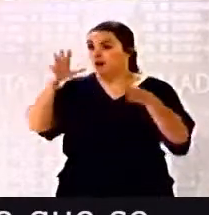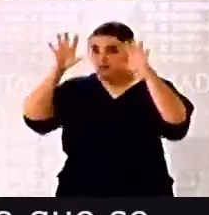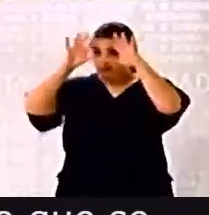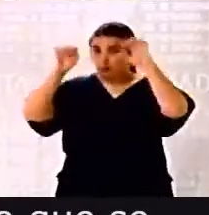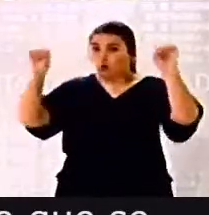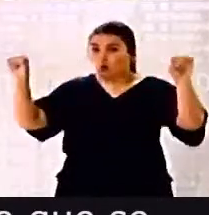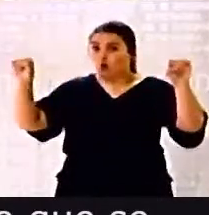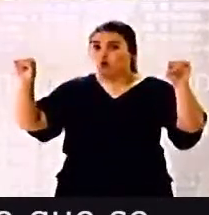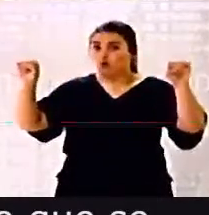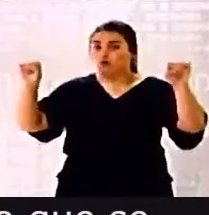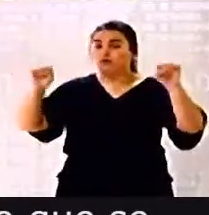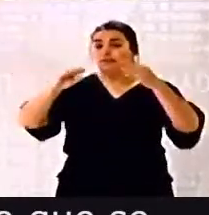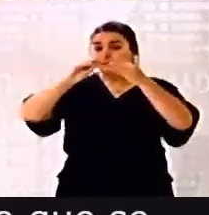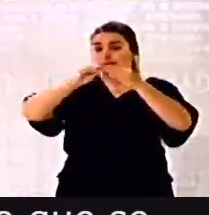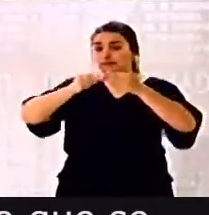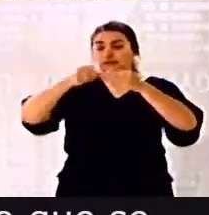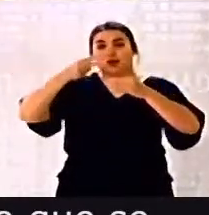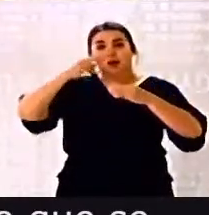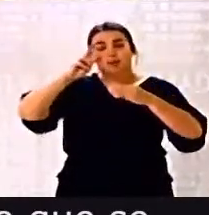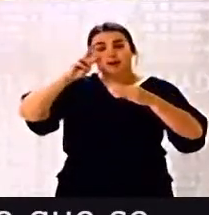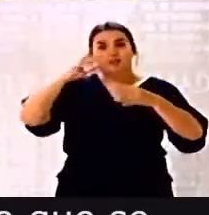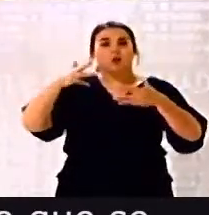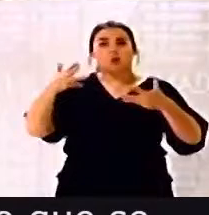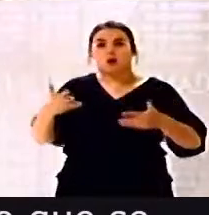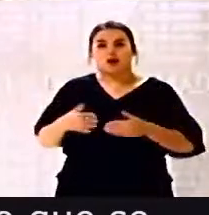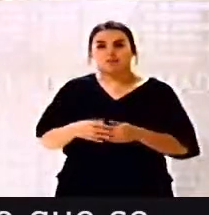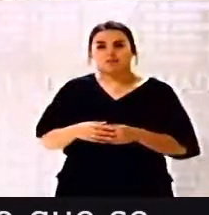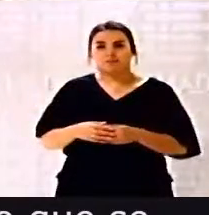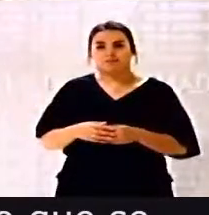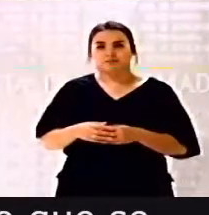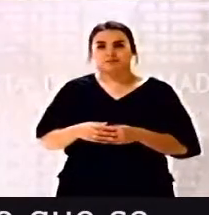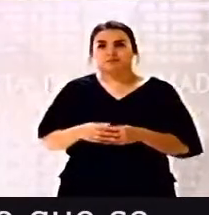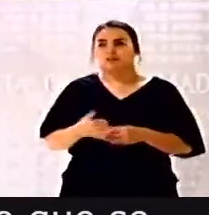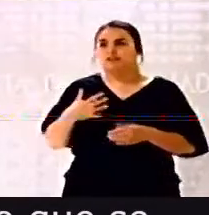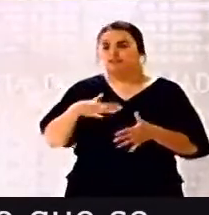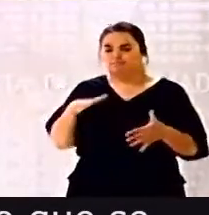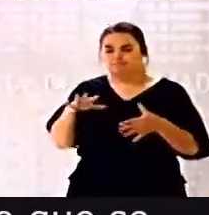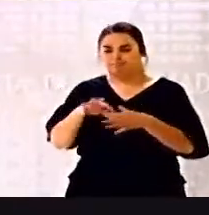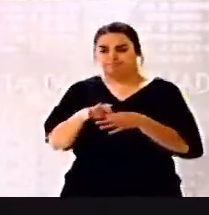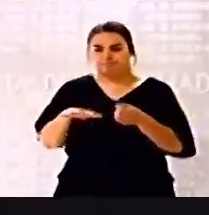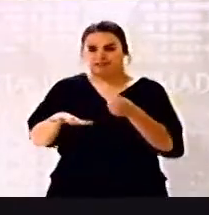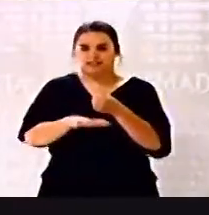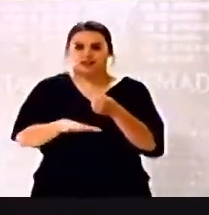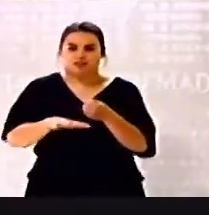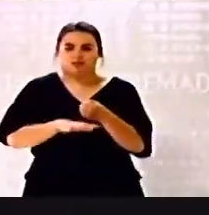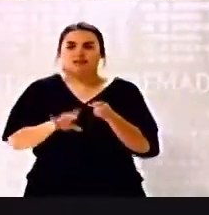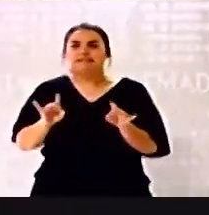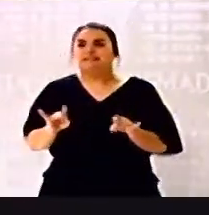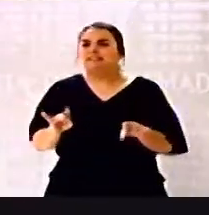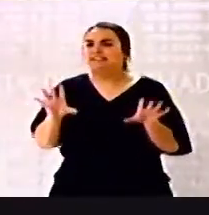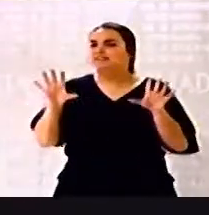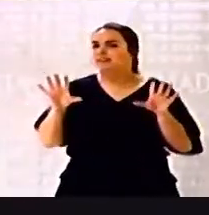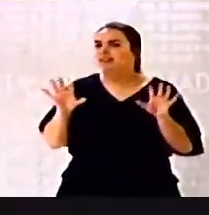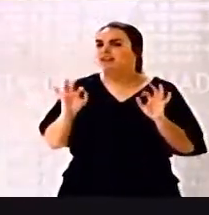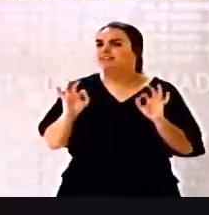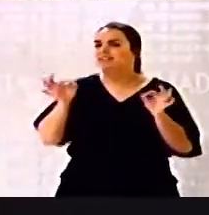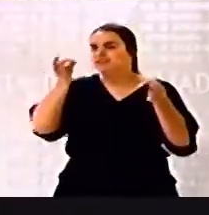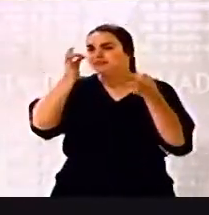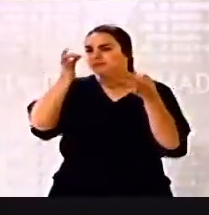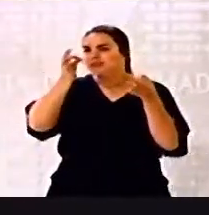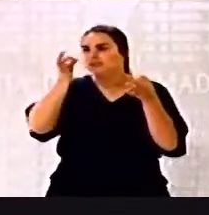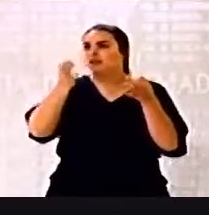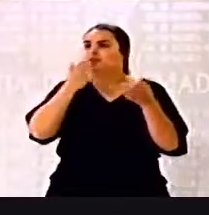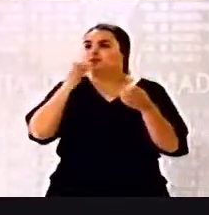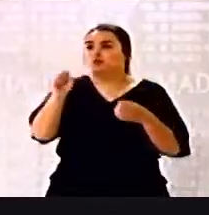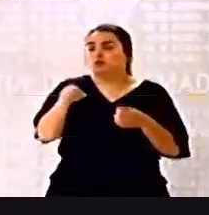hay, diseñados por los expertos, que están basados en la sensibilidad y en la especificidad, es decir, en